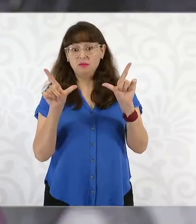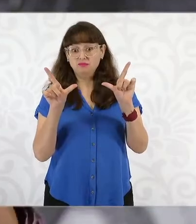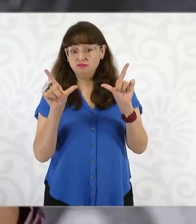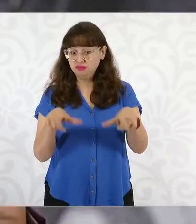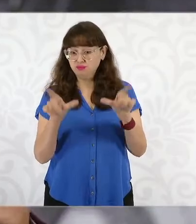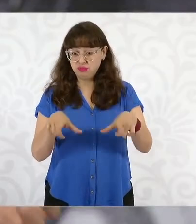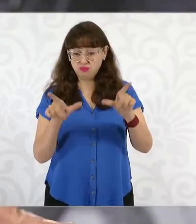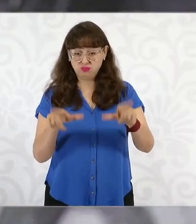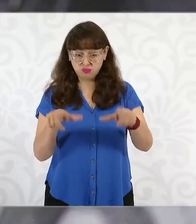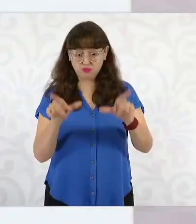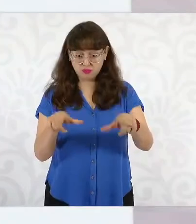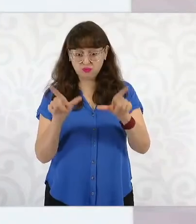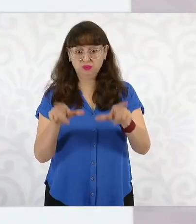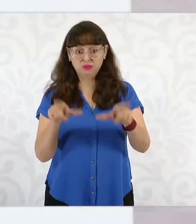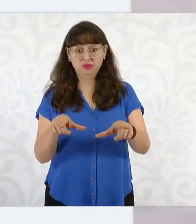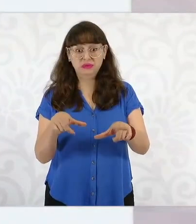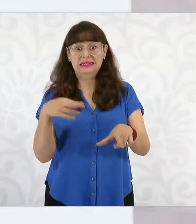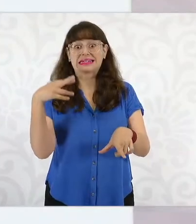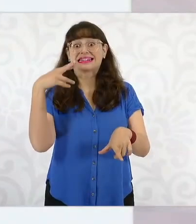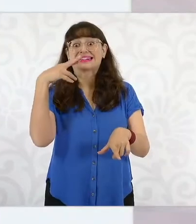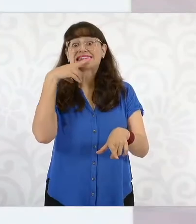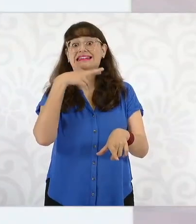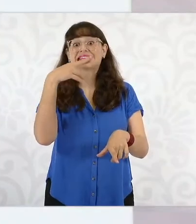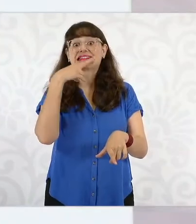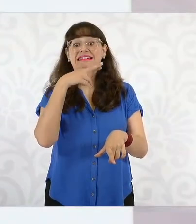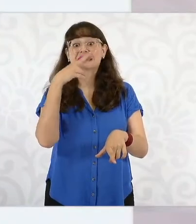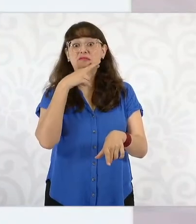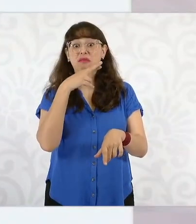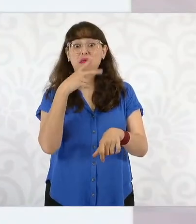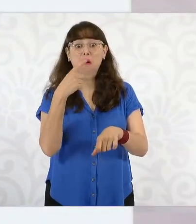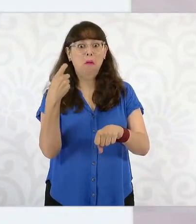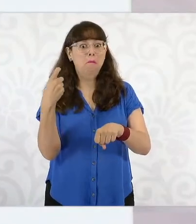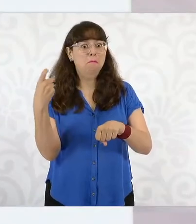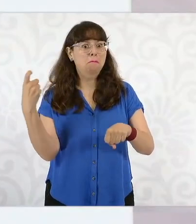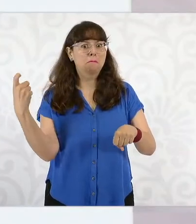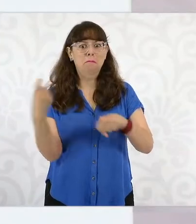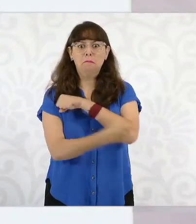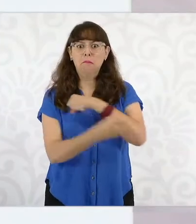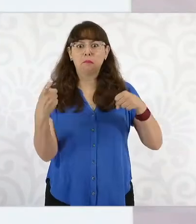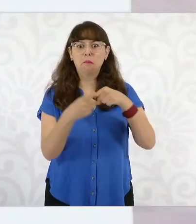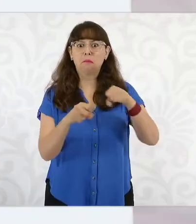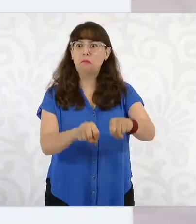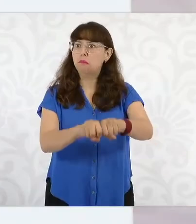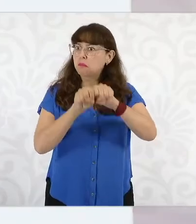o aceleradores, digamos, de noticias, porque tienen cierto número de seguidores,